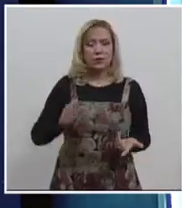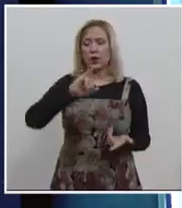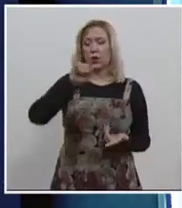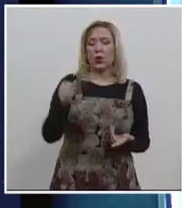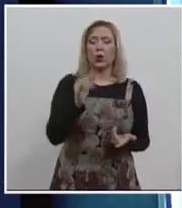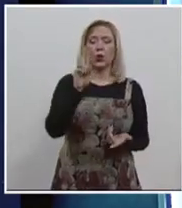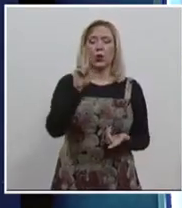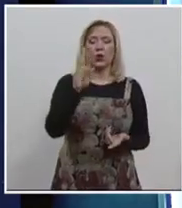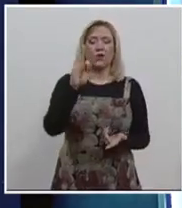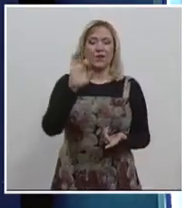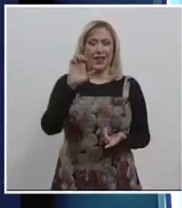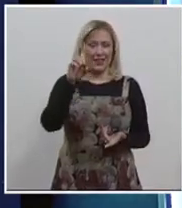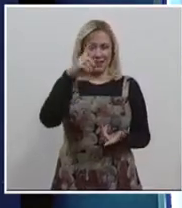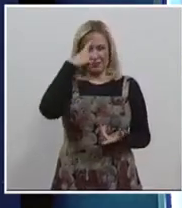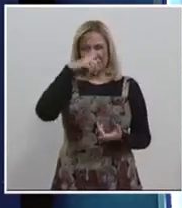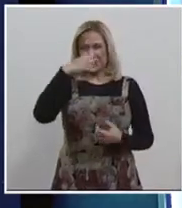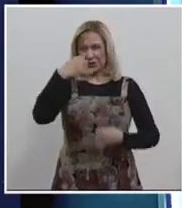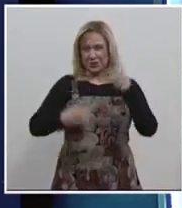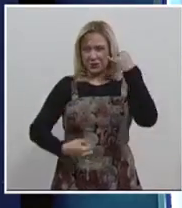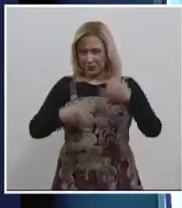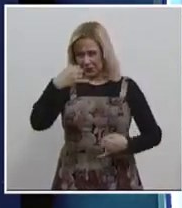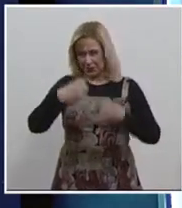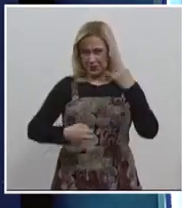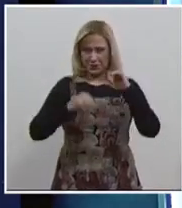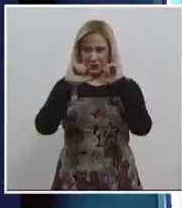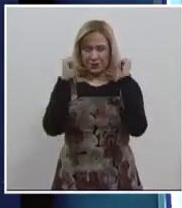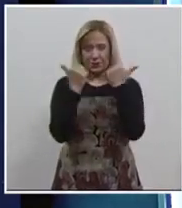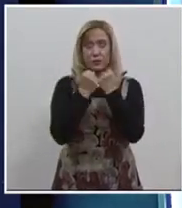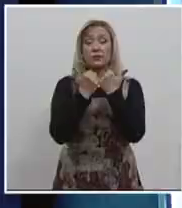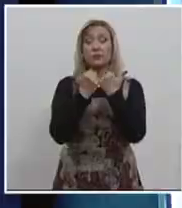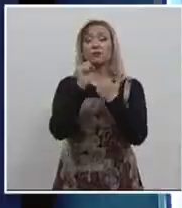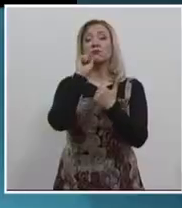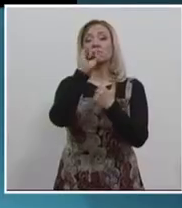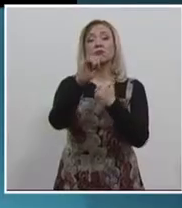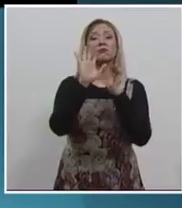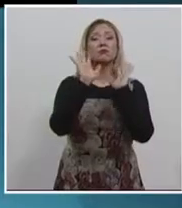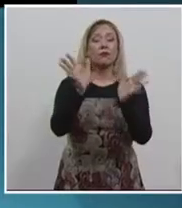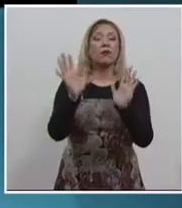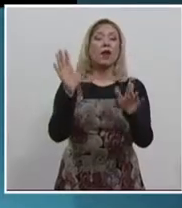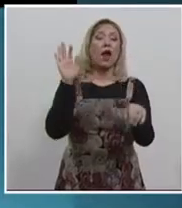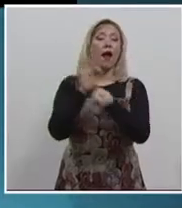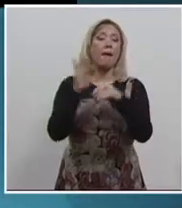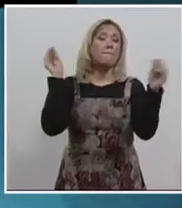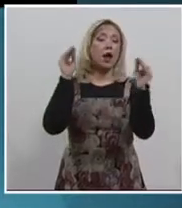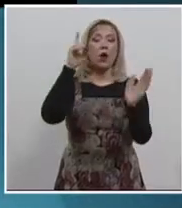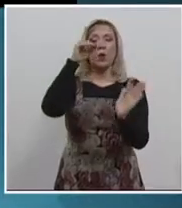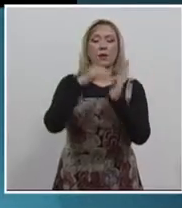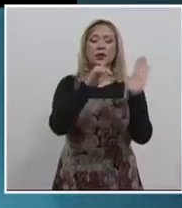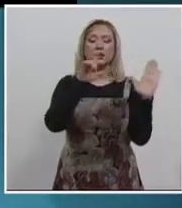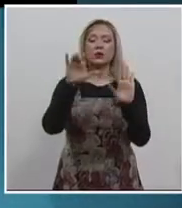dio a conocer que un juzgado de distrito otorgó la suspensión definitiva en el juicio de amparo